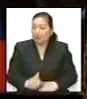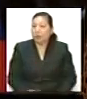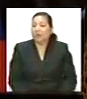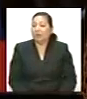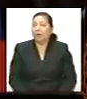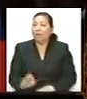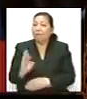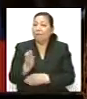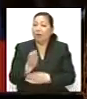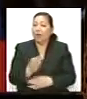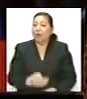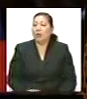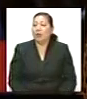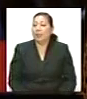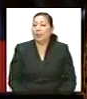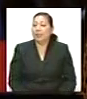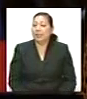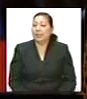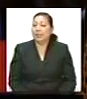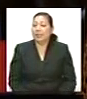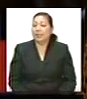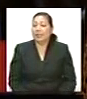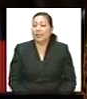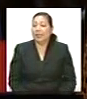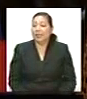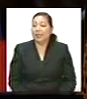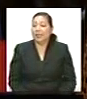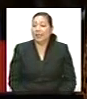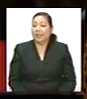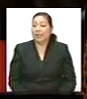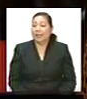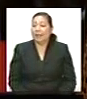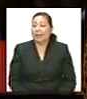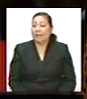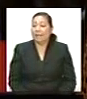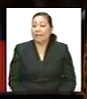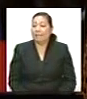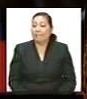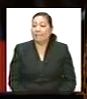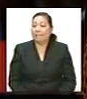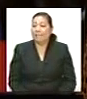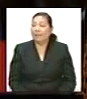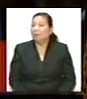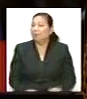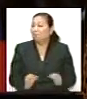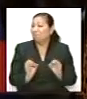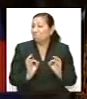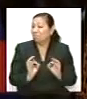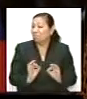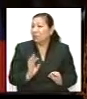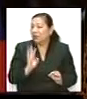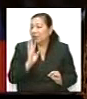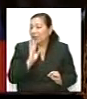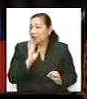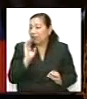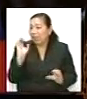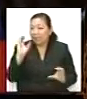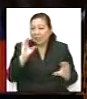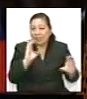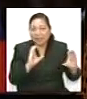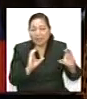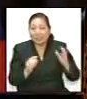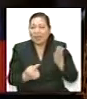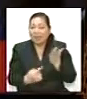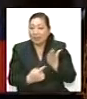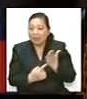foros en varios países del mundo. Entonces, siempre se ha hablado de ciencia, de tecnología,